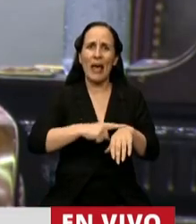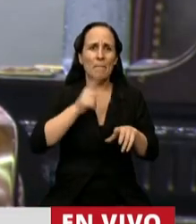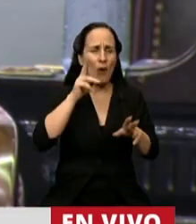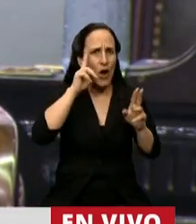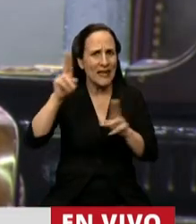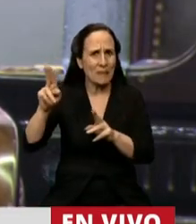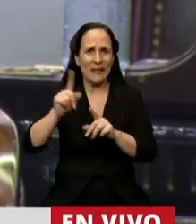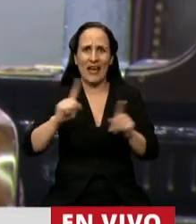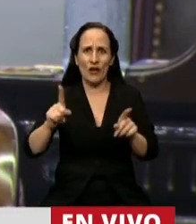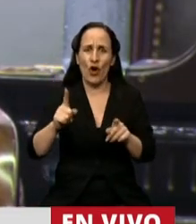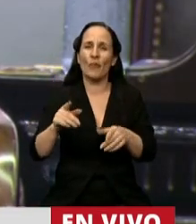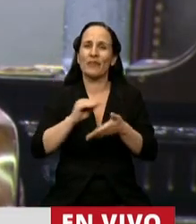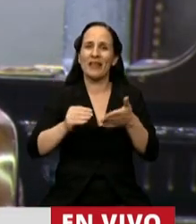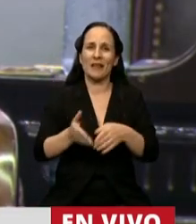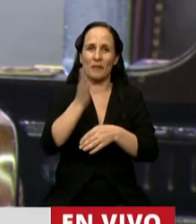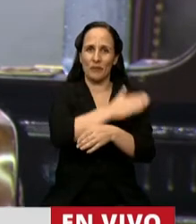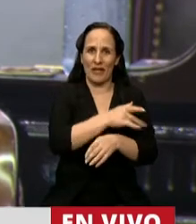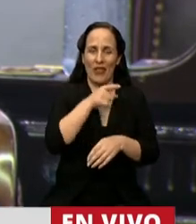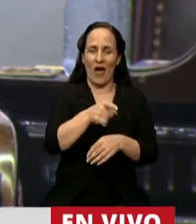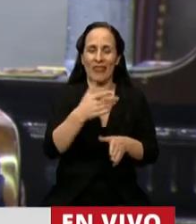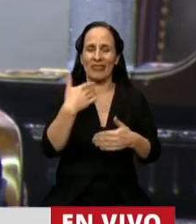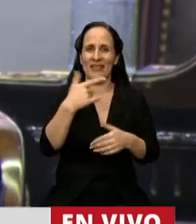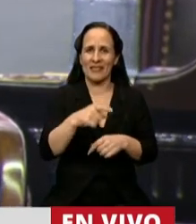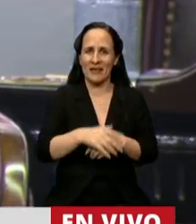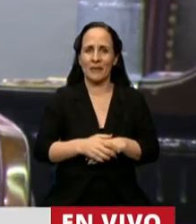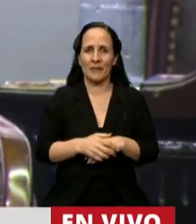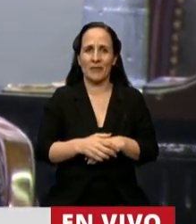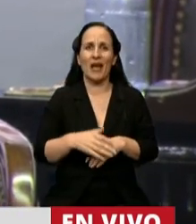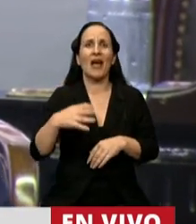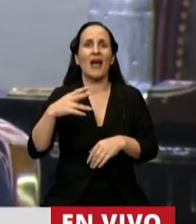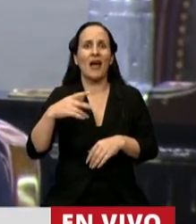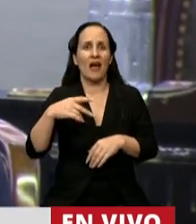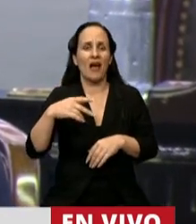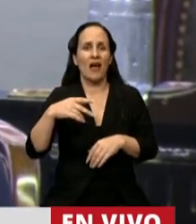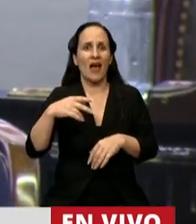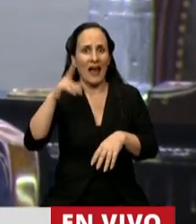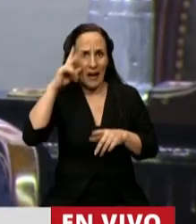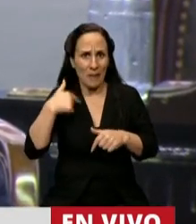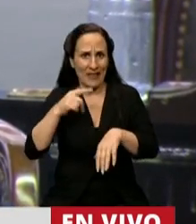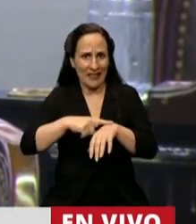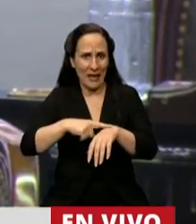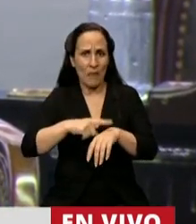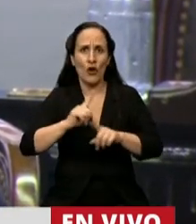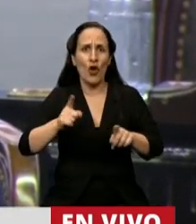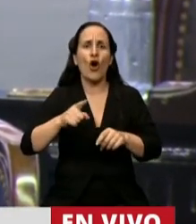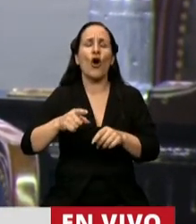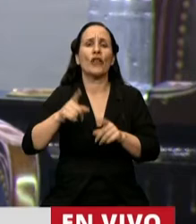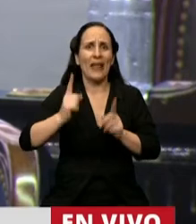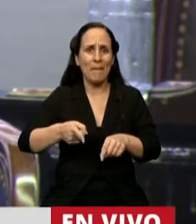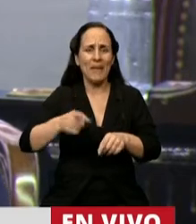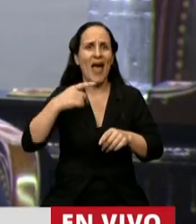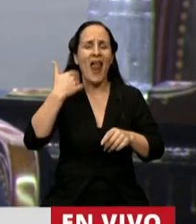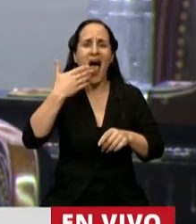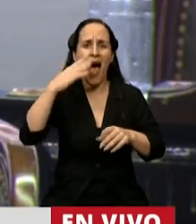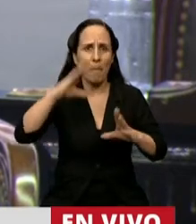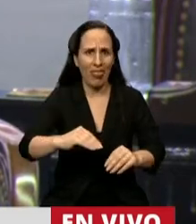dado al orador que me antecedió en el uso de la palabra. No solamente respetó mis tiempos, señora presidenta, sino que me cortó el micrófono. Y